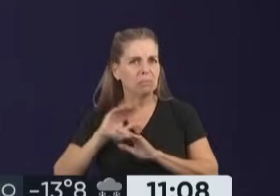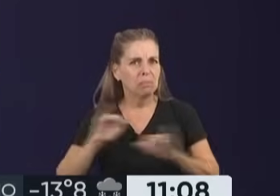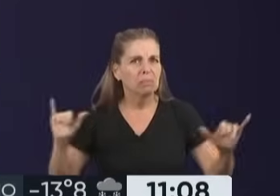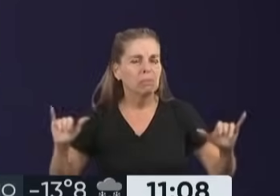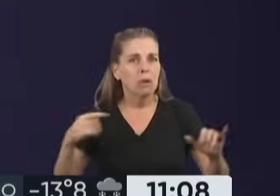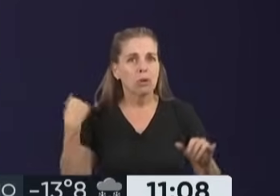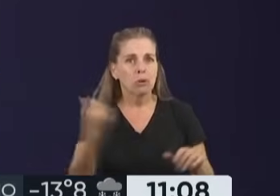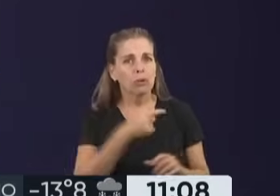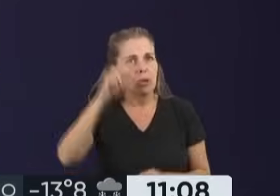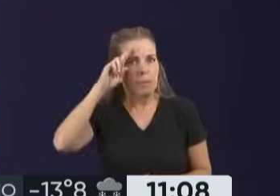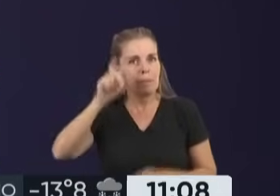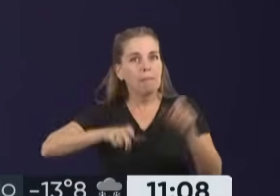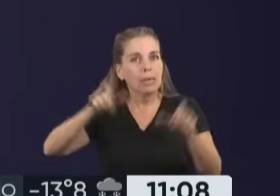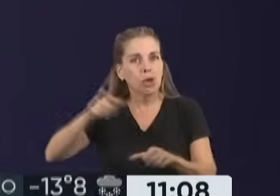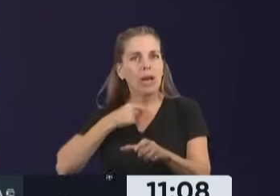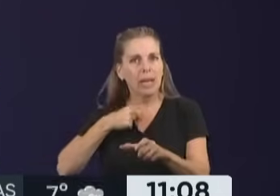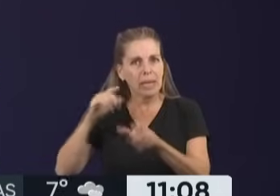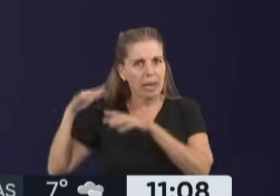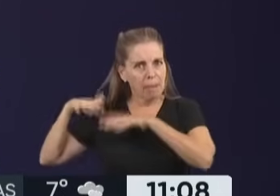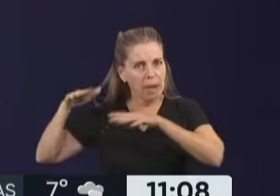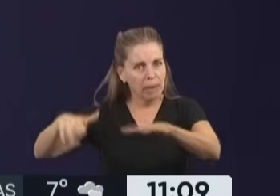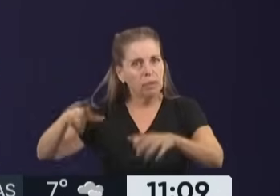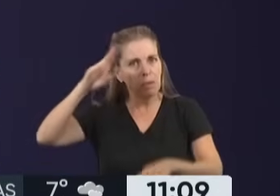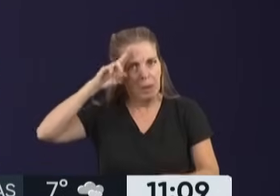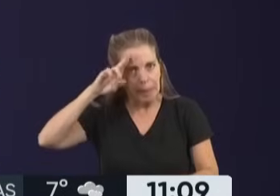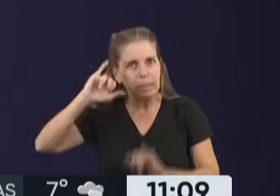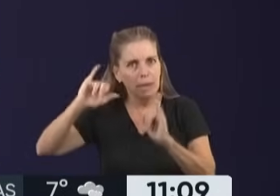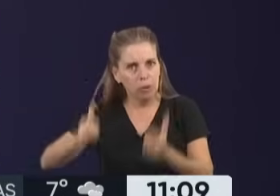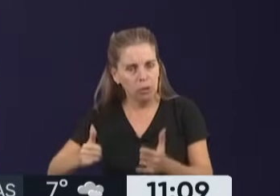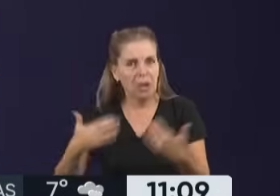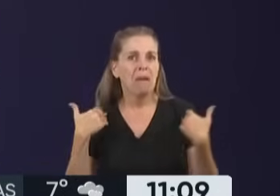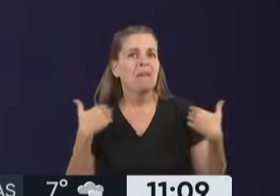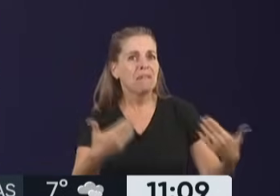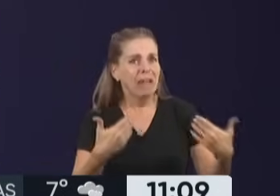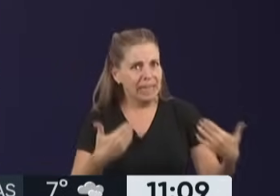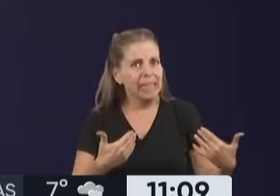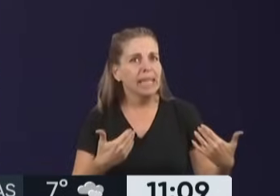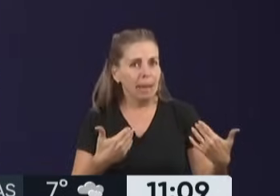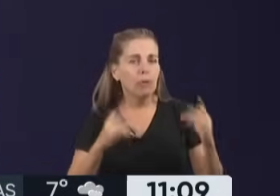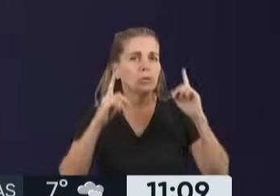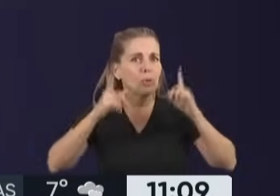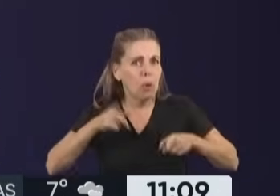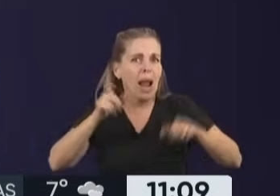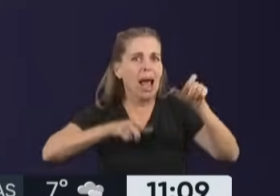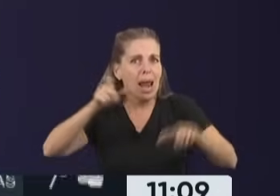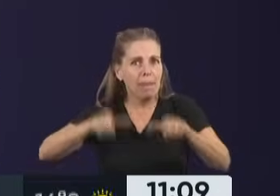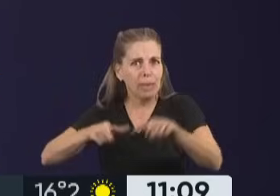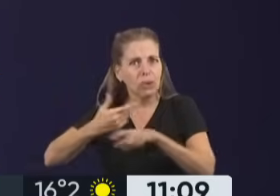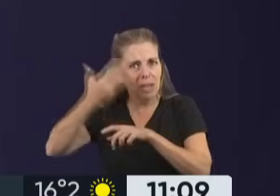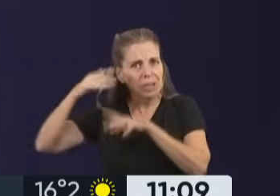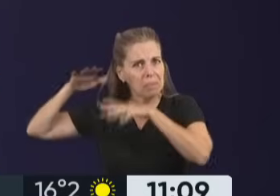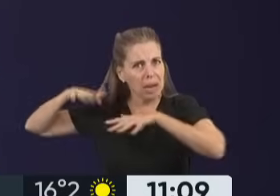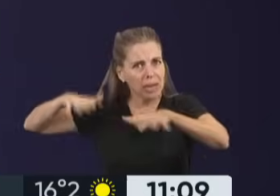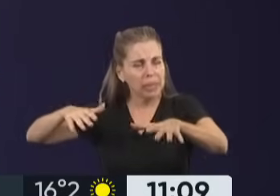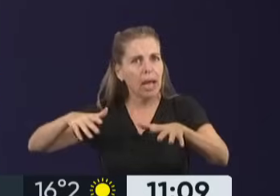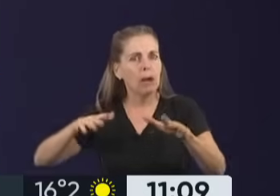todo aquel que quiera manifestarse, felicitamos a los que, a pesar de ser el elenco estable, lo hicieron en paz,